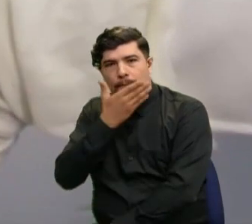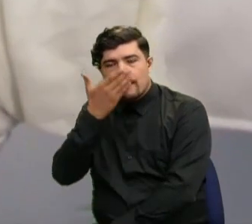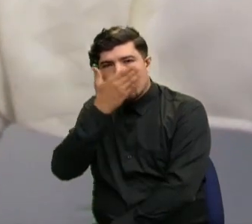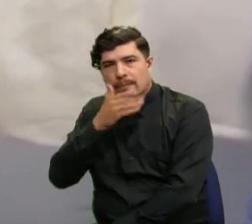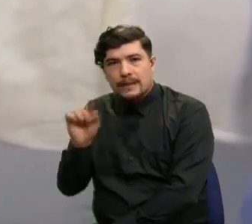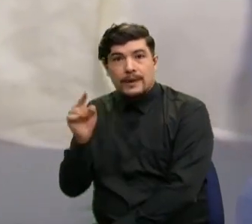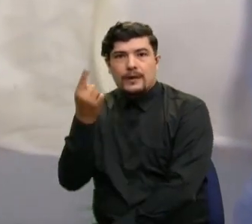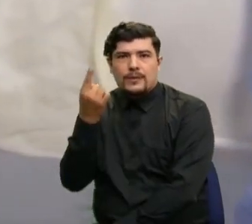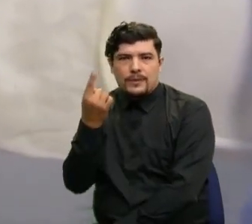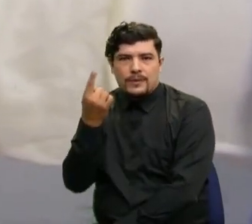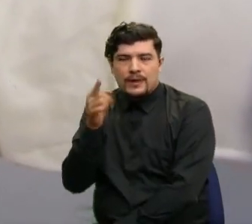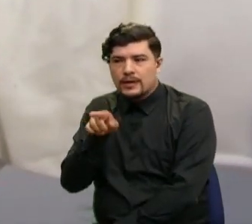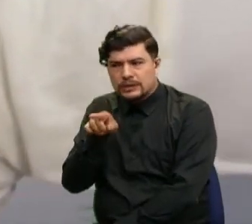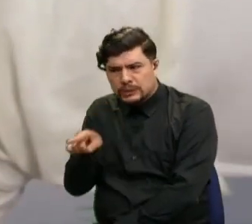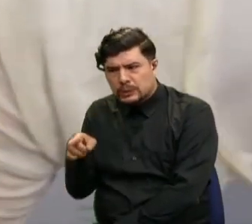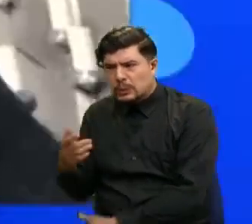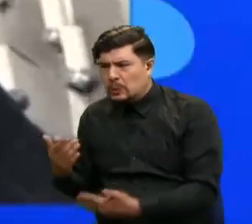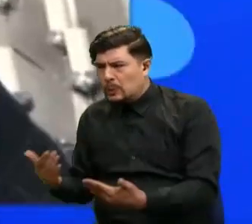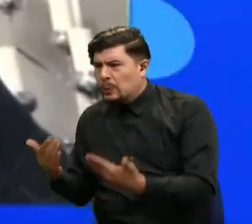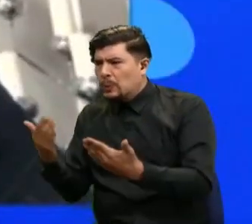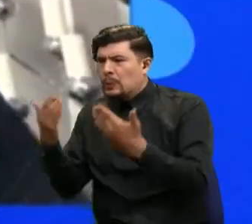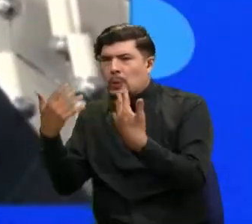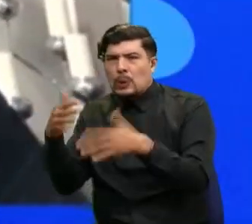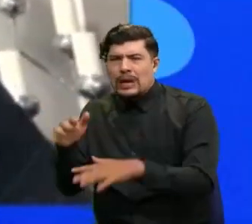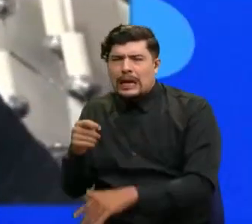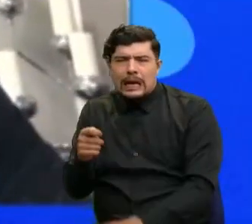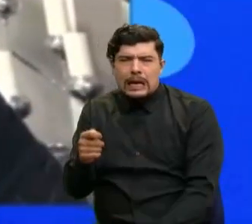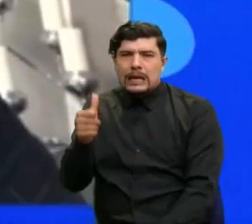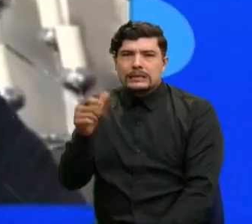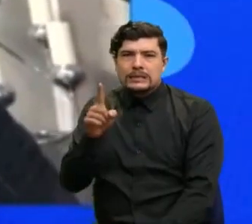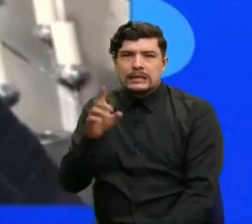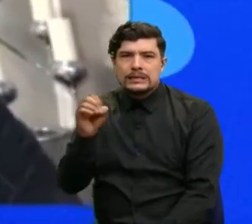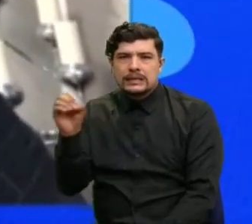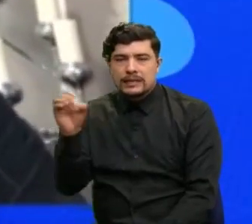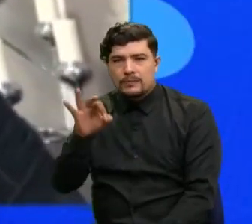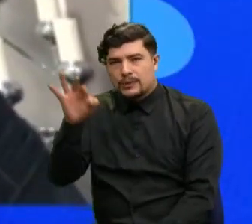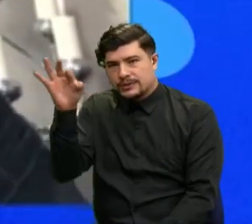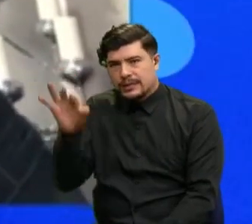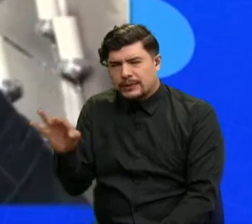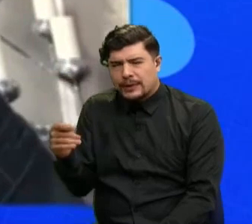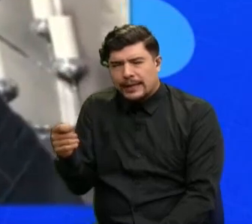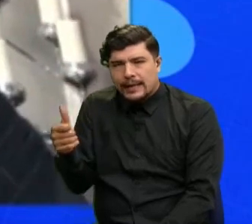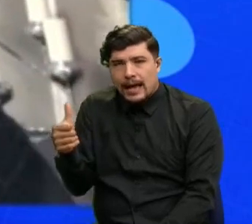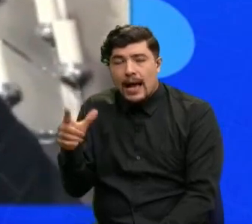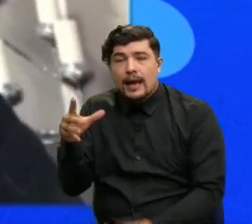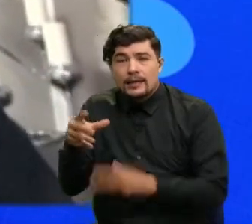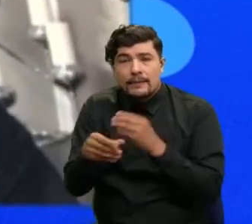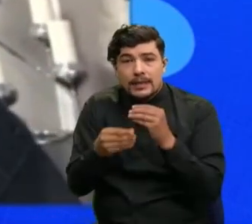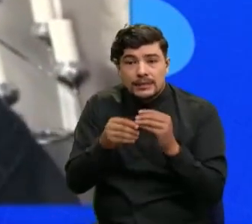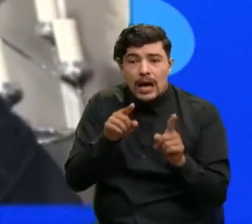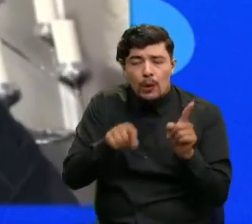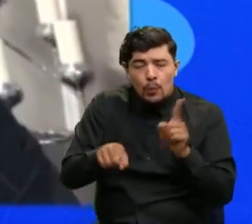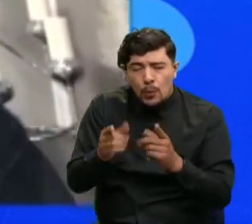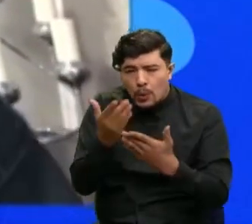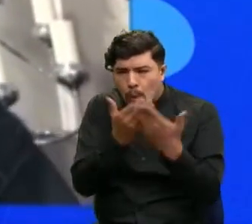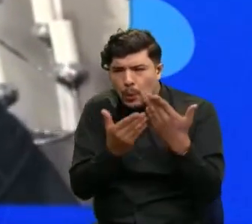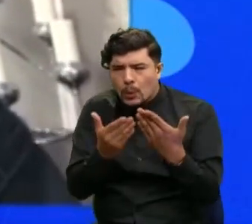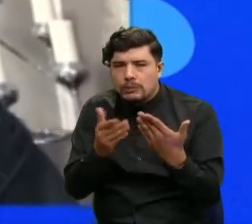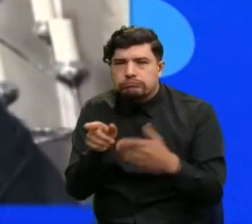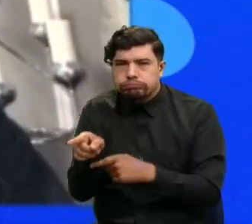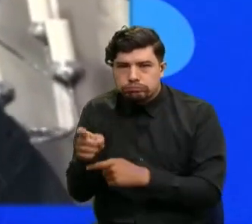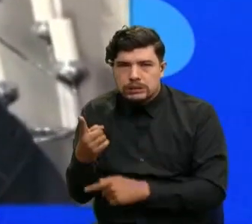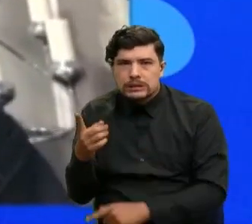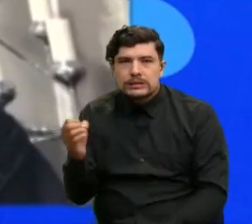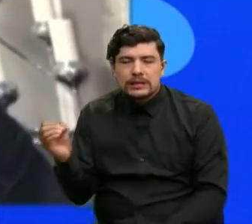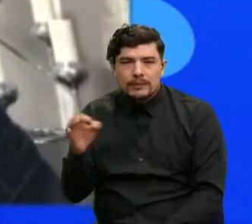inclusive casi alcanzando el 100%, inclusive se habla en algunos estudios del 100%, frente a los